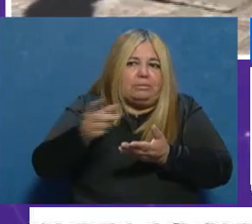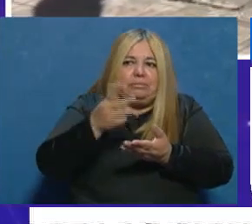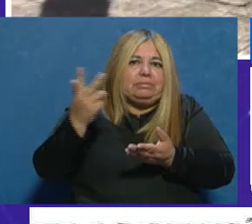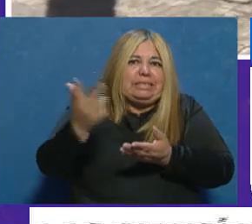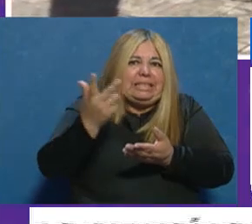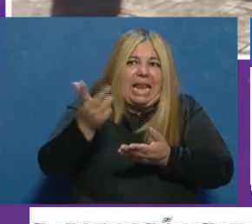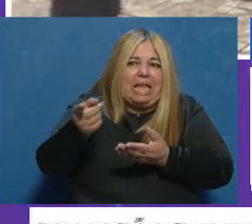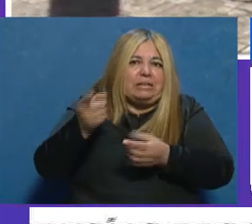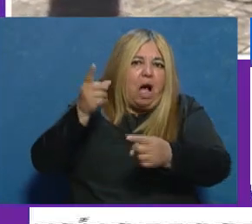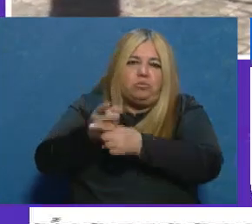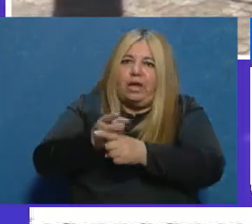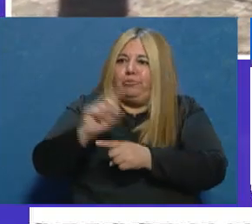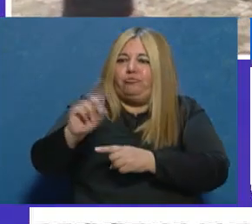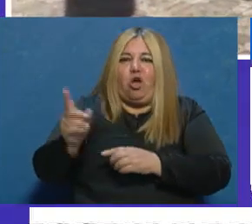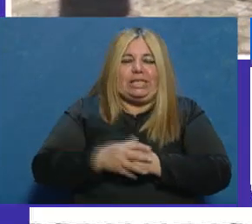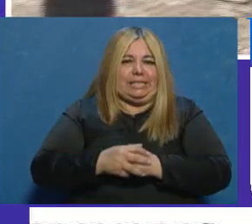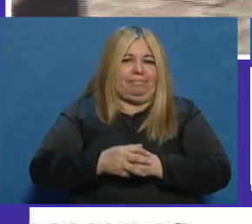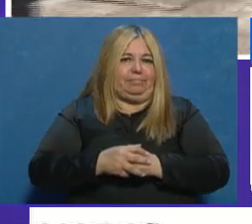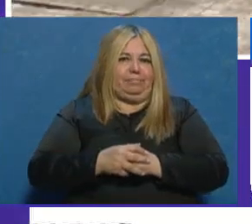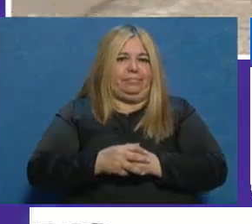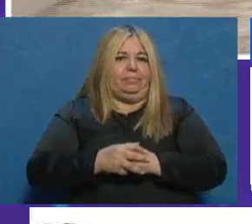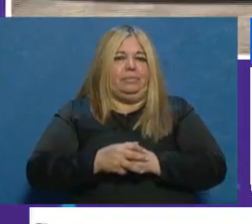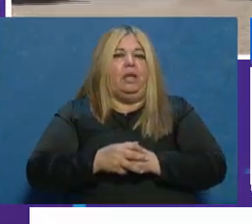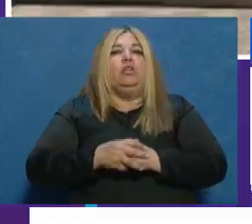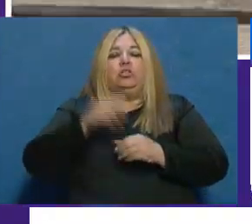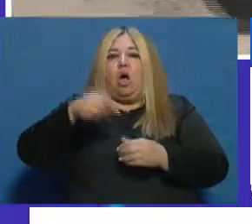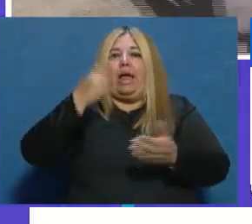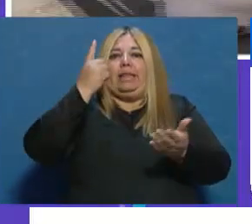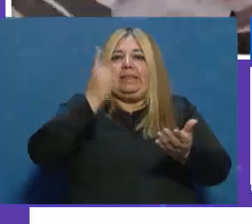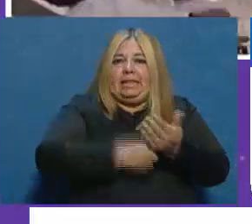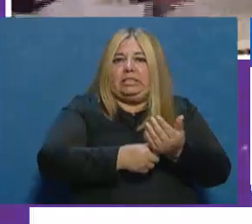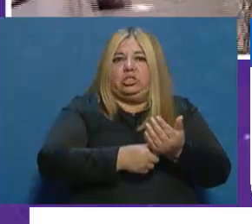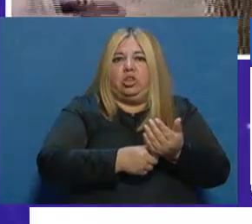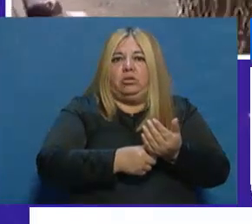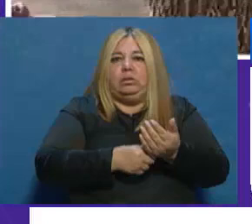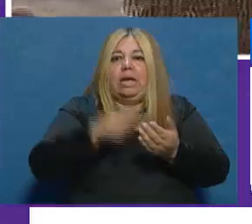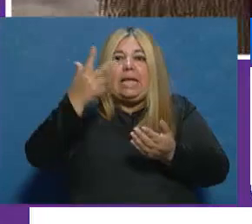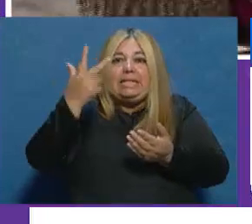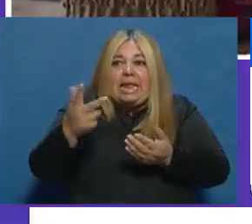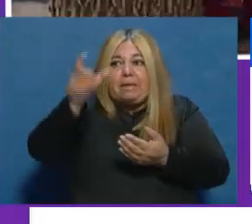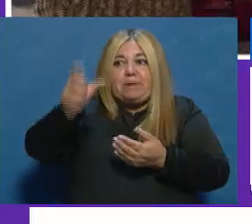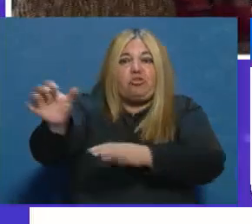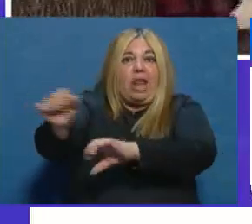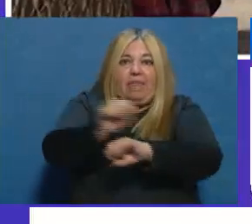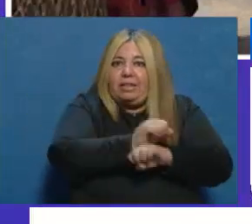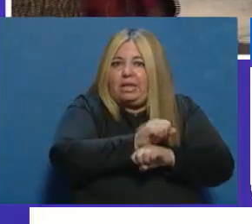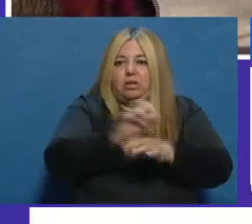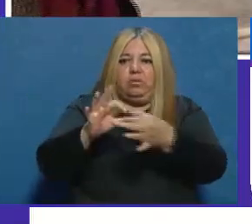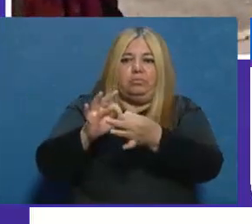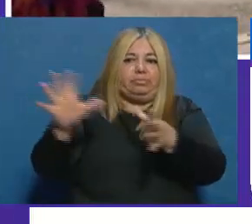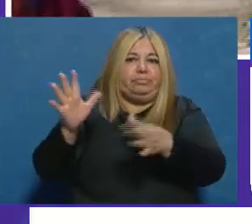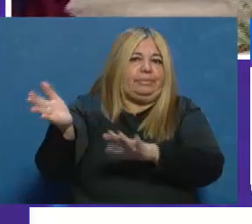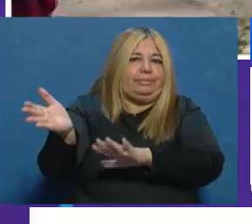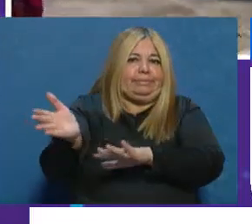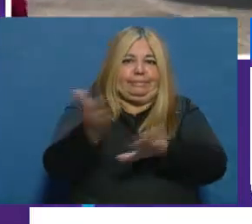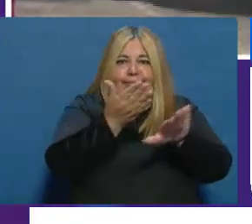de los tres acusados. Por eso es que se ha decidido prácticamente desvincular a los detenidos de la causa. Sin embargo,